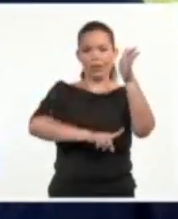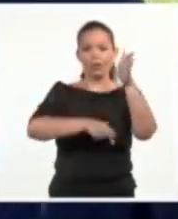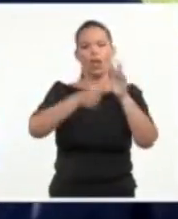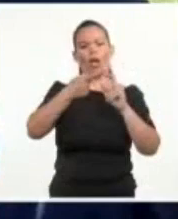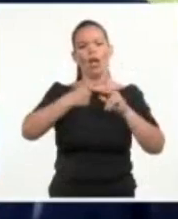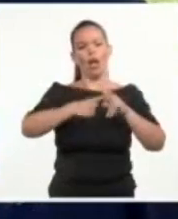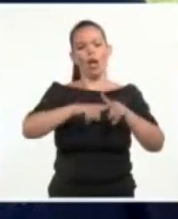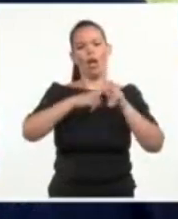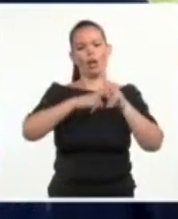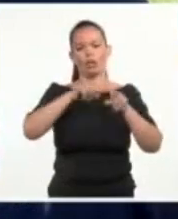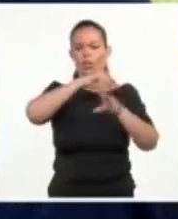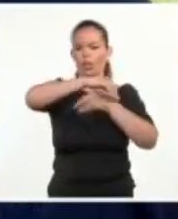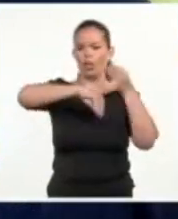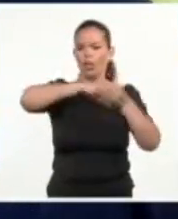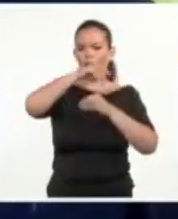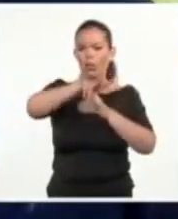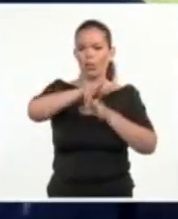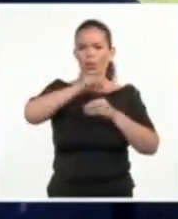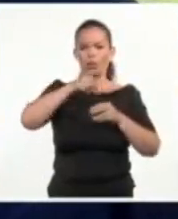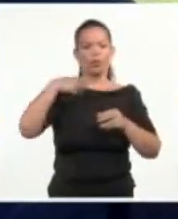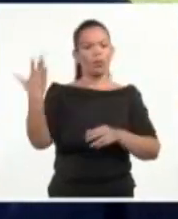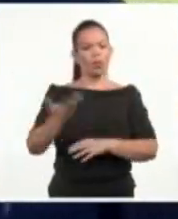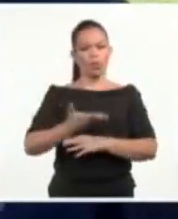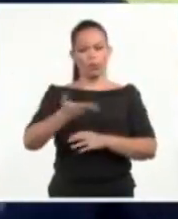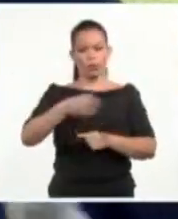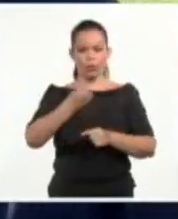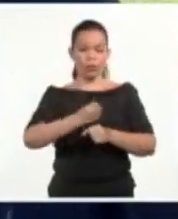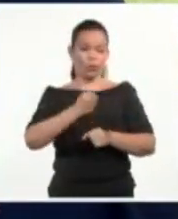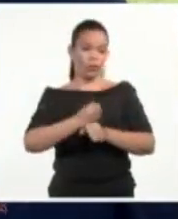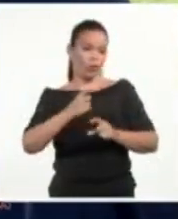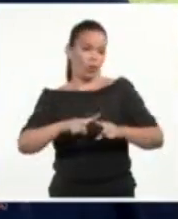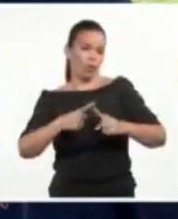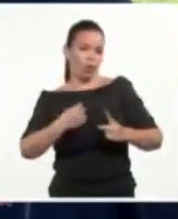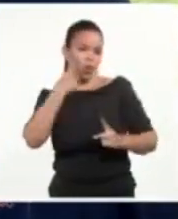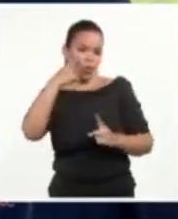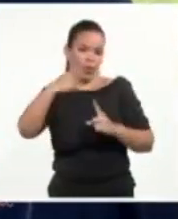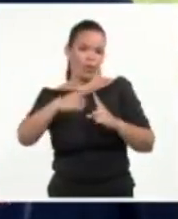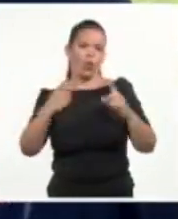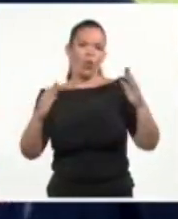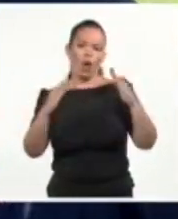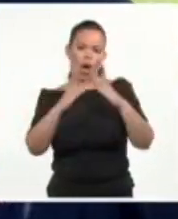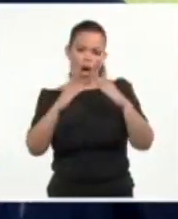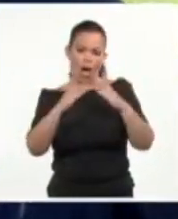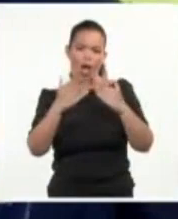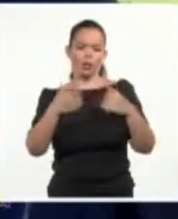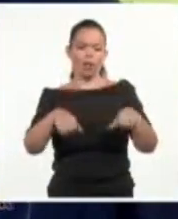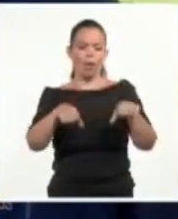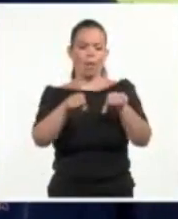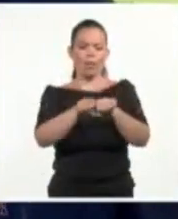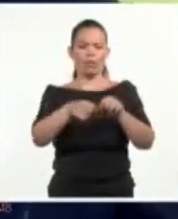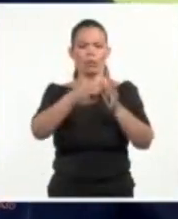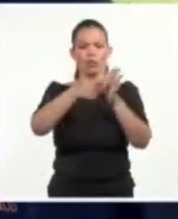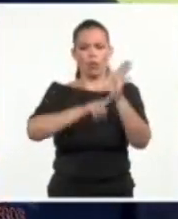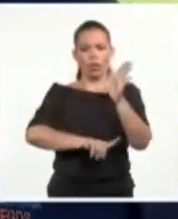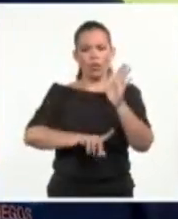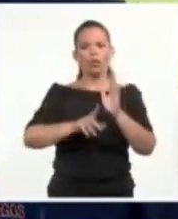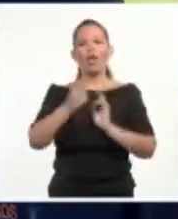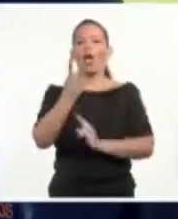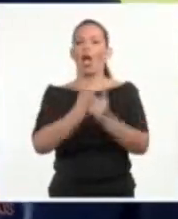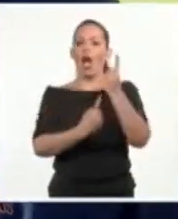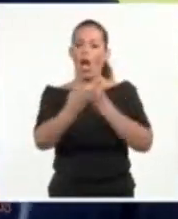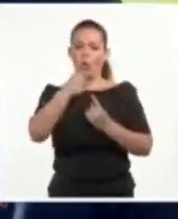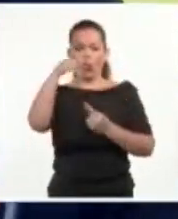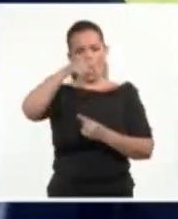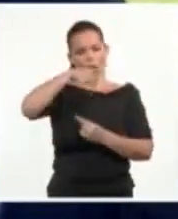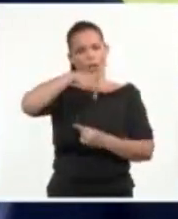para llevar y minimizar más el tiempo a la población, le hemos logrado dar hasta servicio, por lo menos en Pinar del